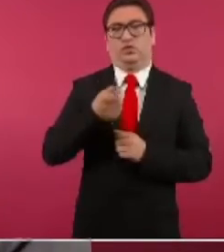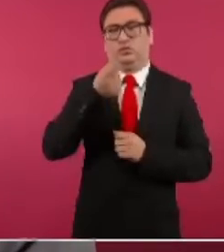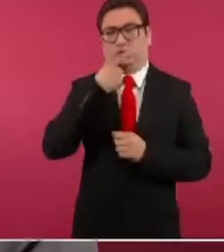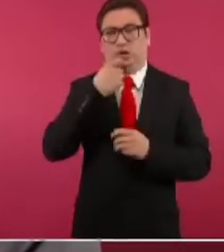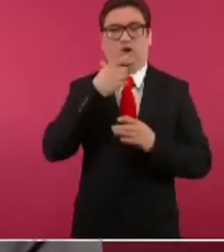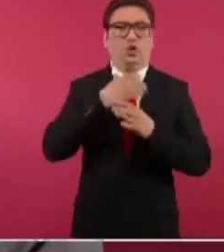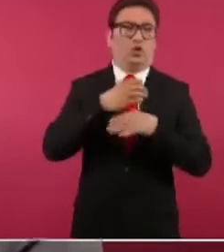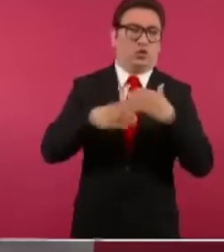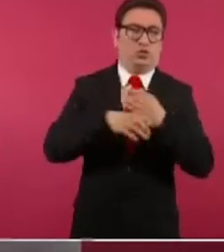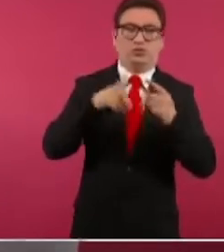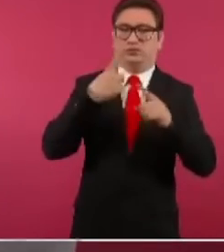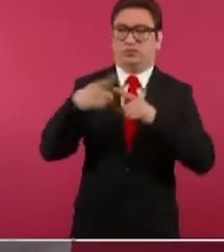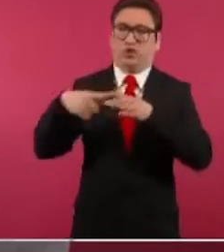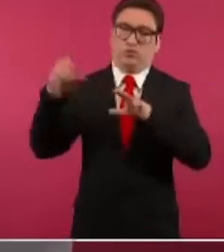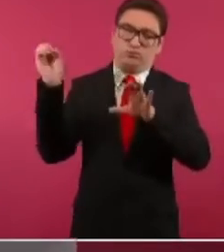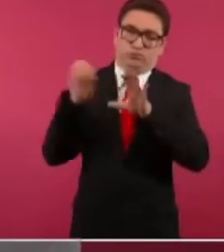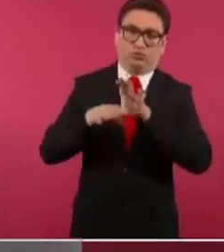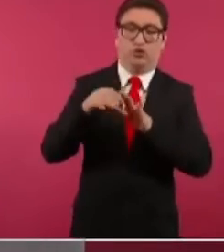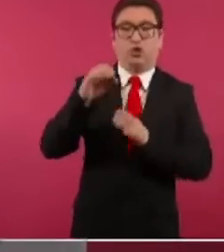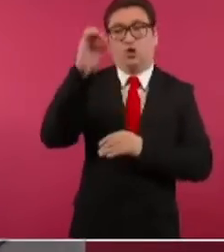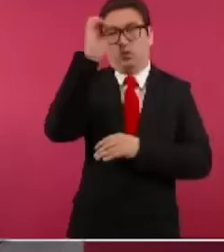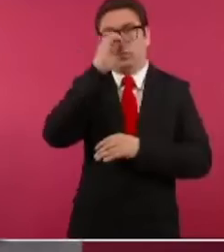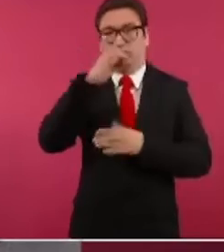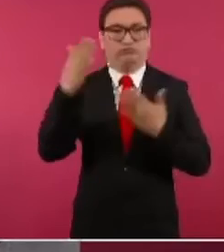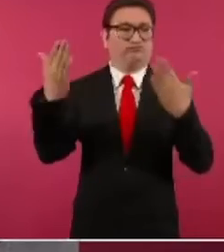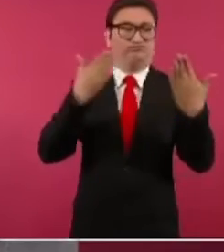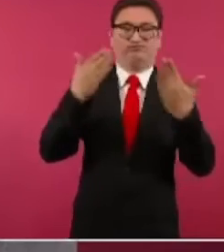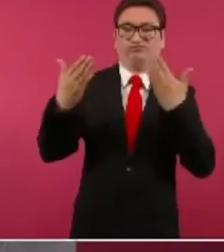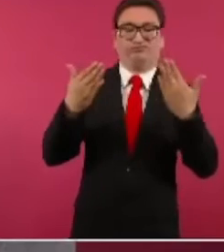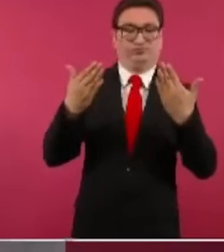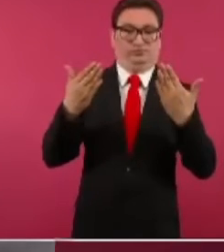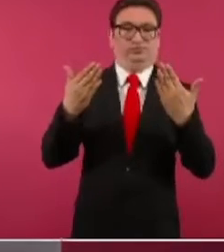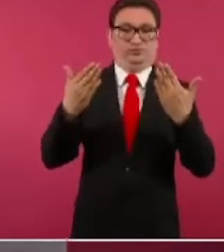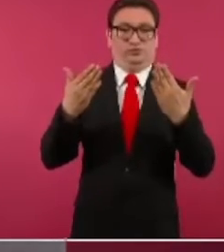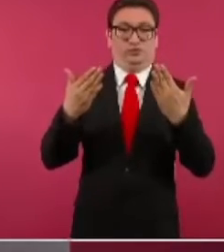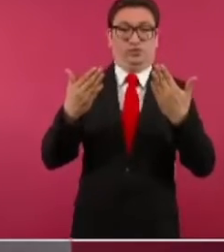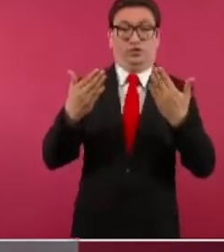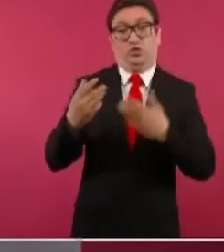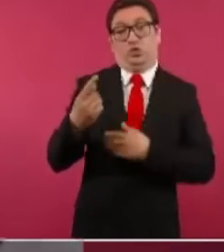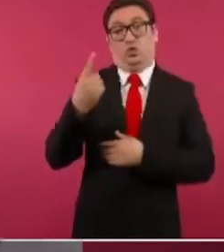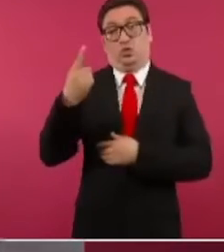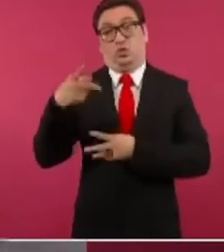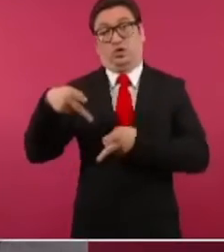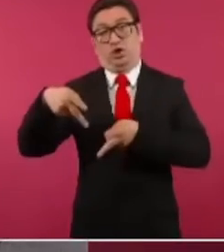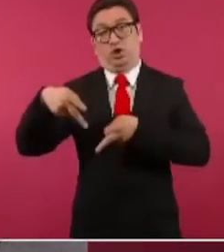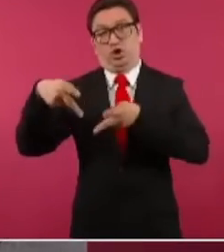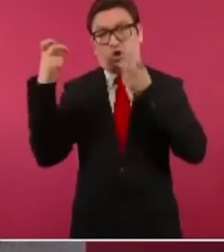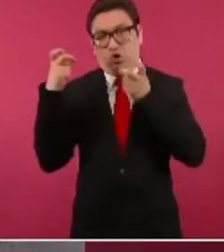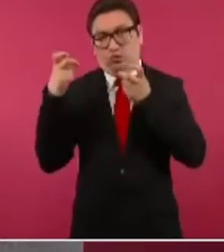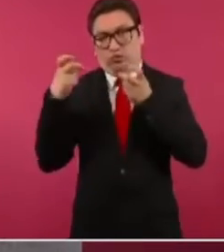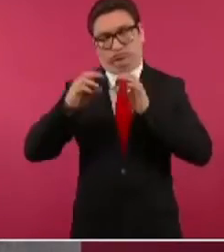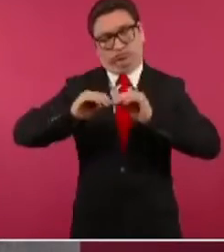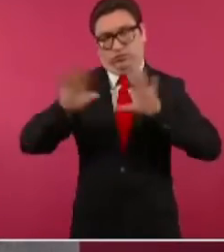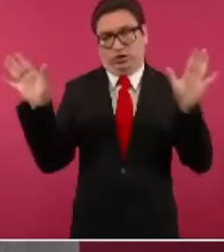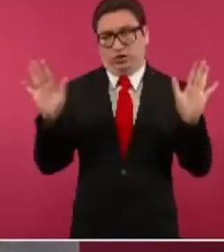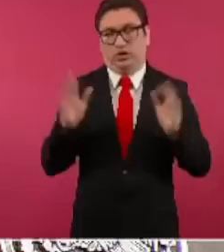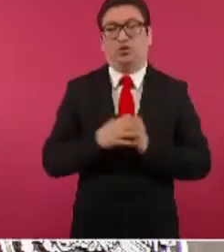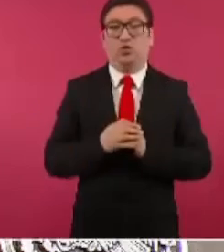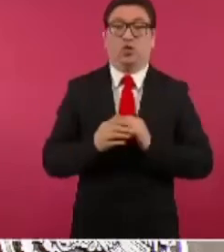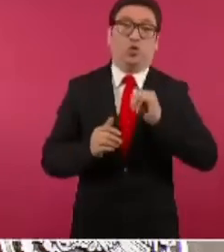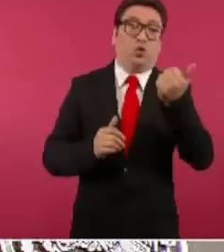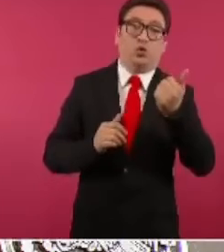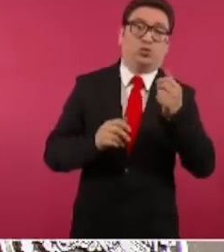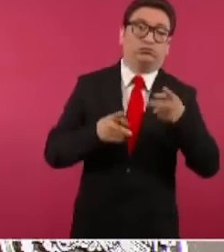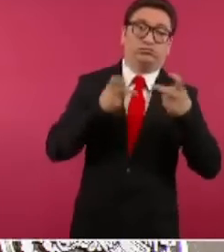medicamentos. Esa es la otra opinión. O sea, que era un robo, pues, para decirlo con claridad.